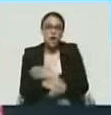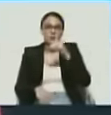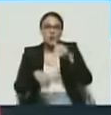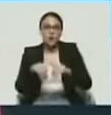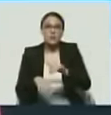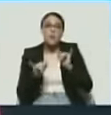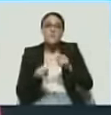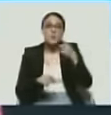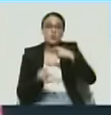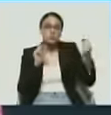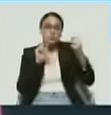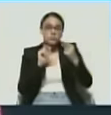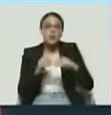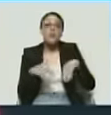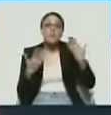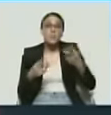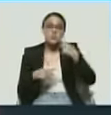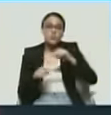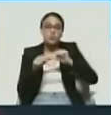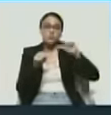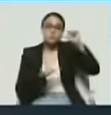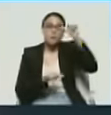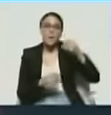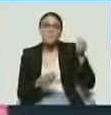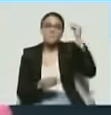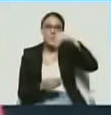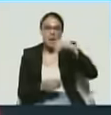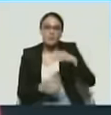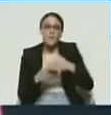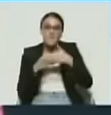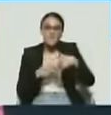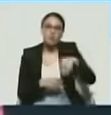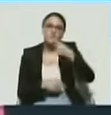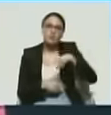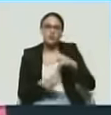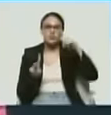informaciones serán ampliadas a lo largo de las distintas emisiones de la noticia. Por lo pronto, retornamos el pase adelante.